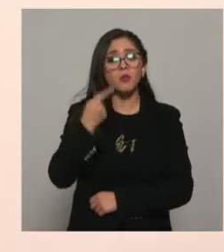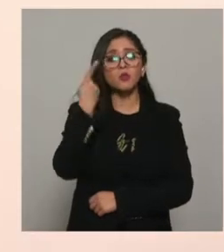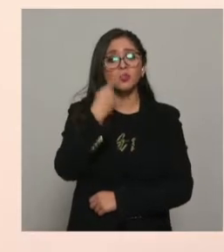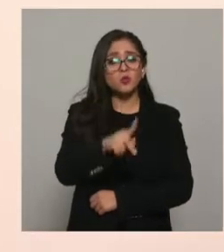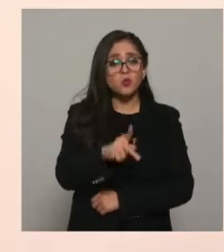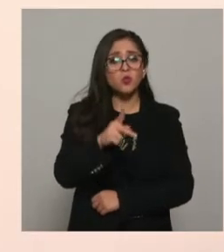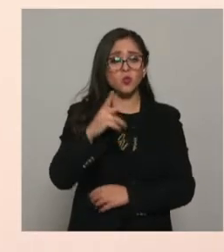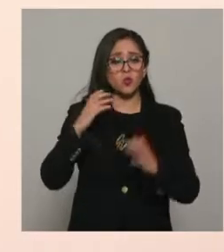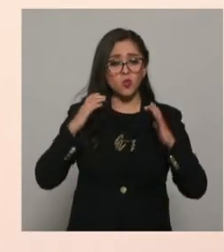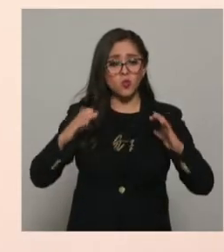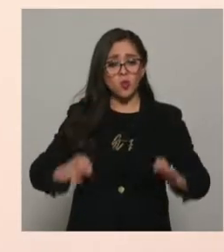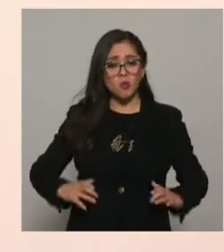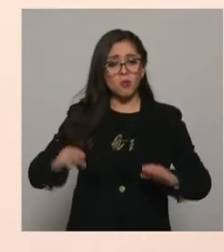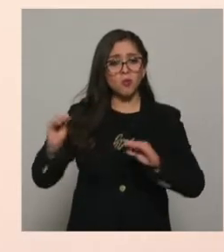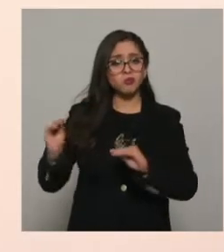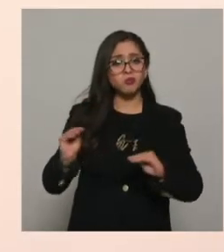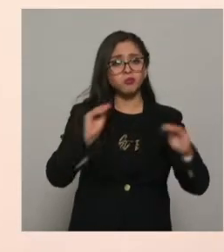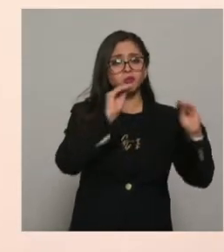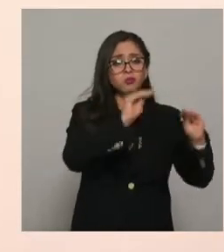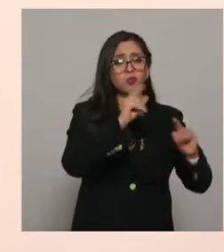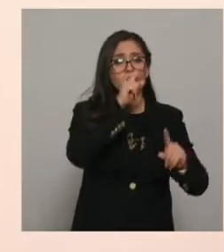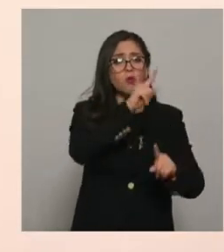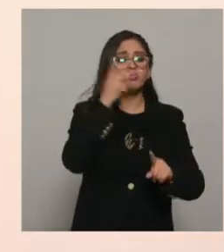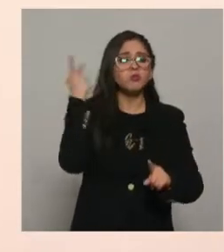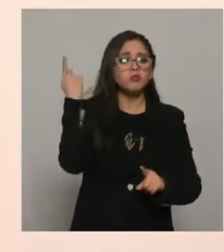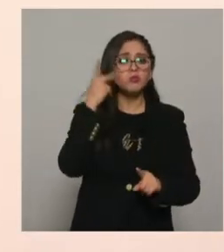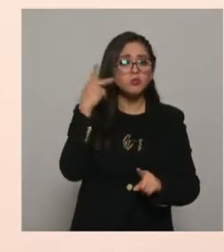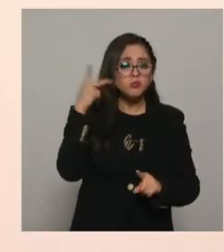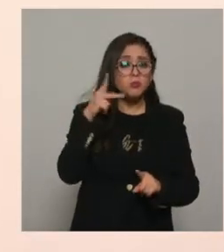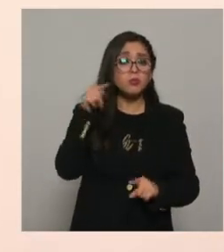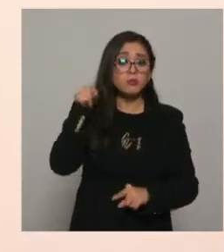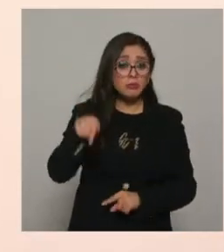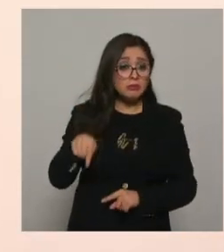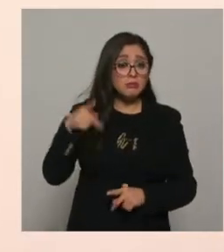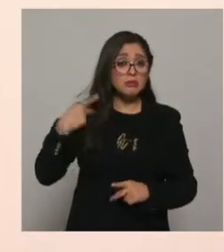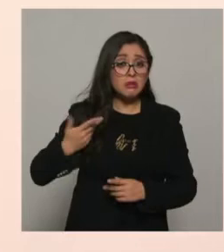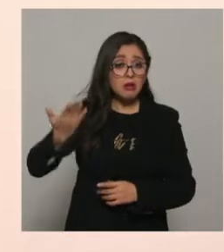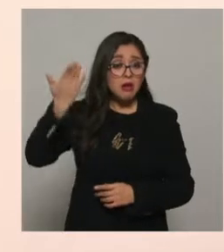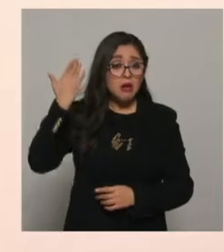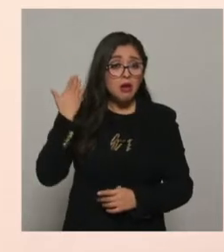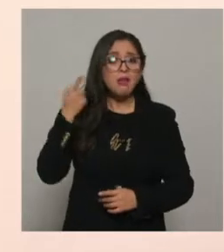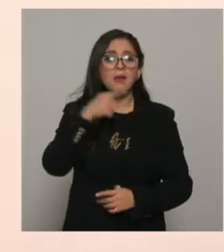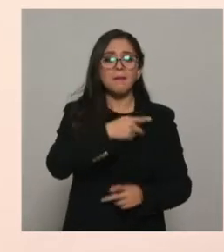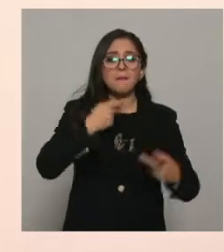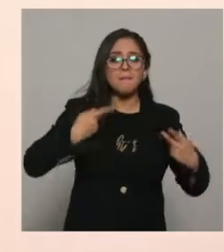Puebla. Entonces él llevaba muy buenas relaciones con su personal, con sus